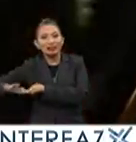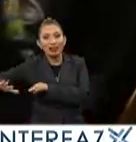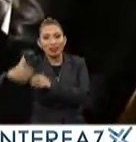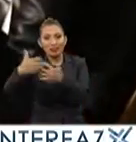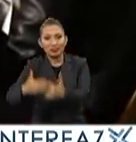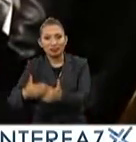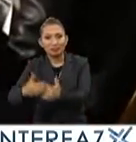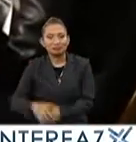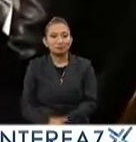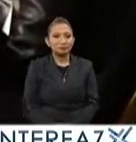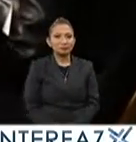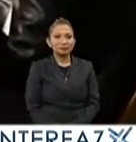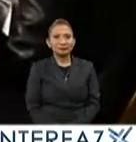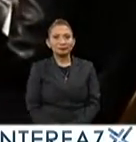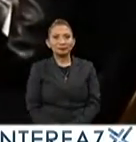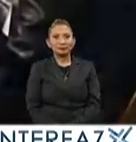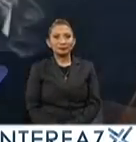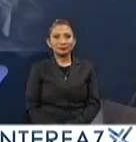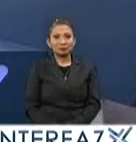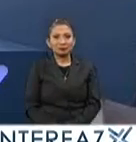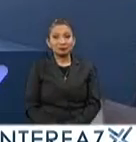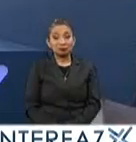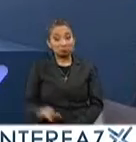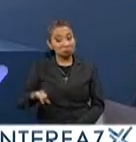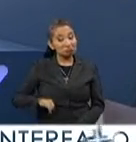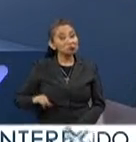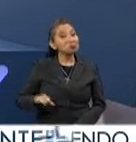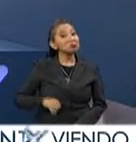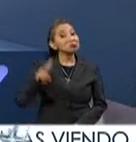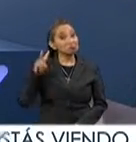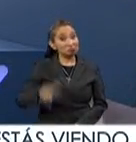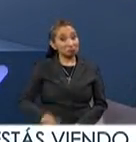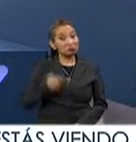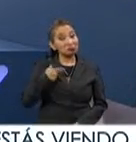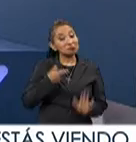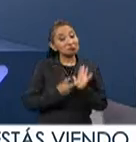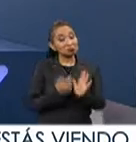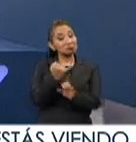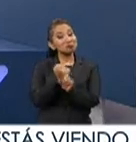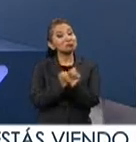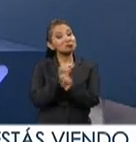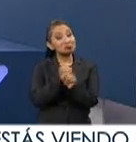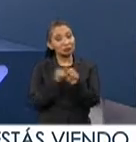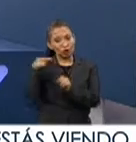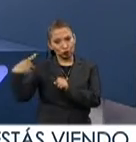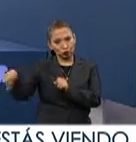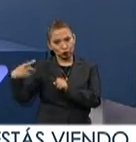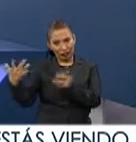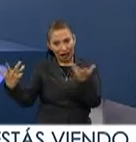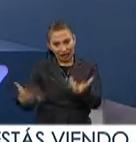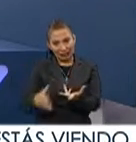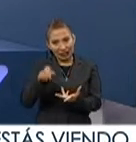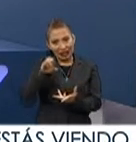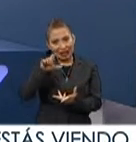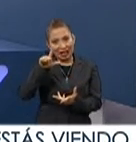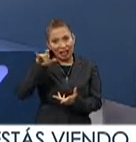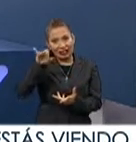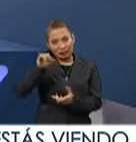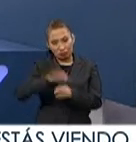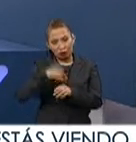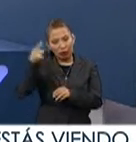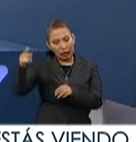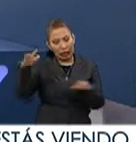el mercado laboral. Pues muy interesante esto que nos arroja este reportaje, este estudio que hiciste, Elis, porque creo